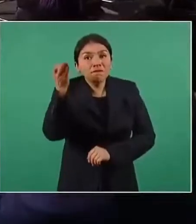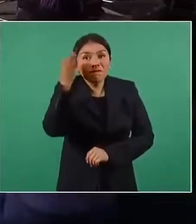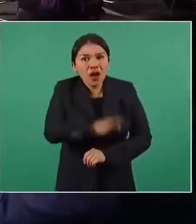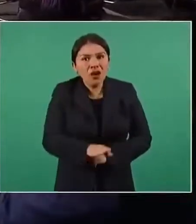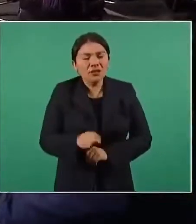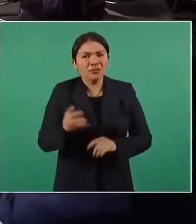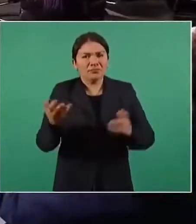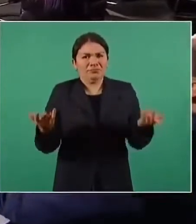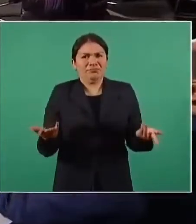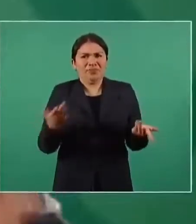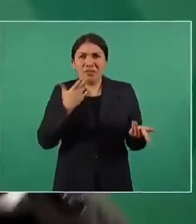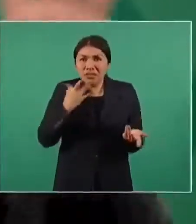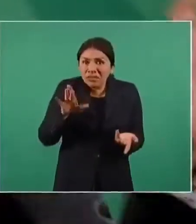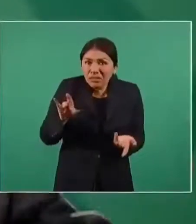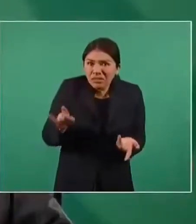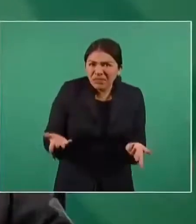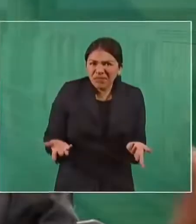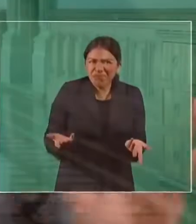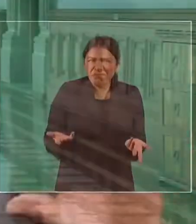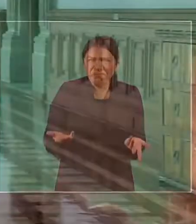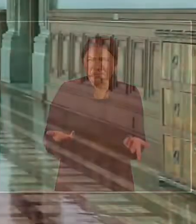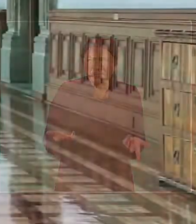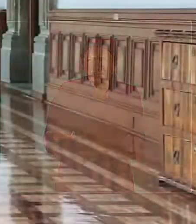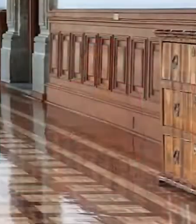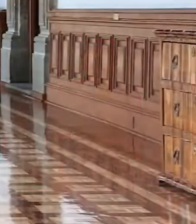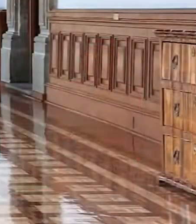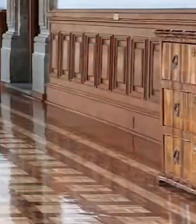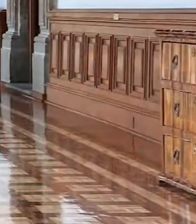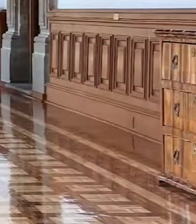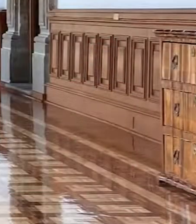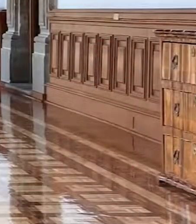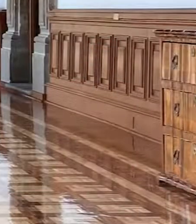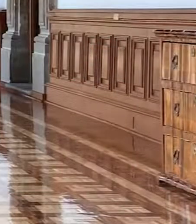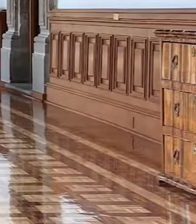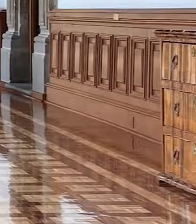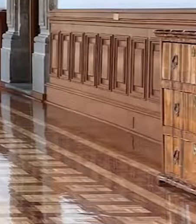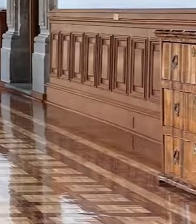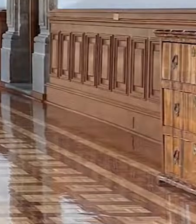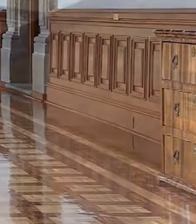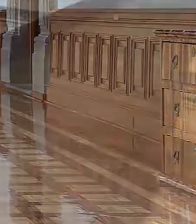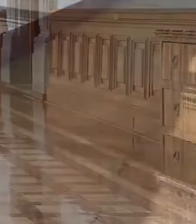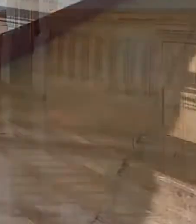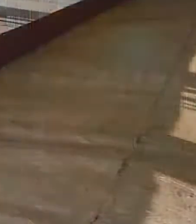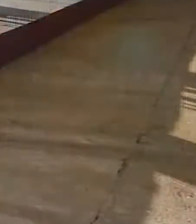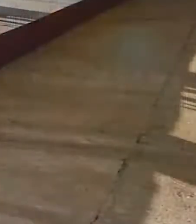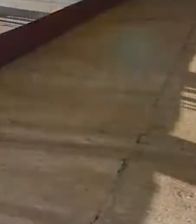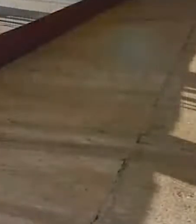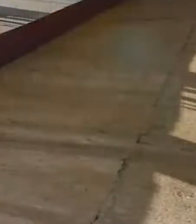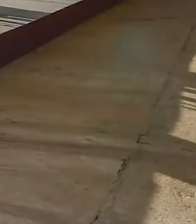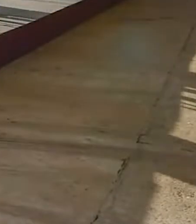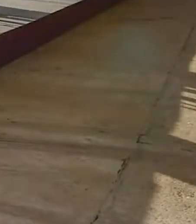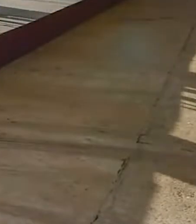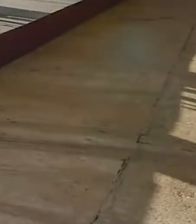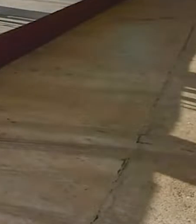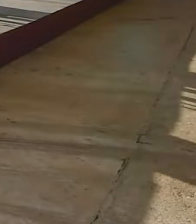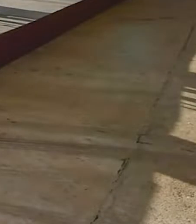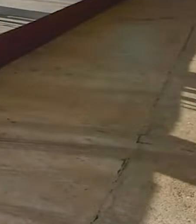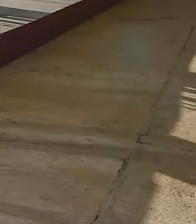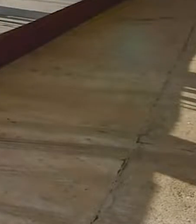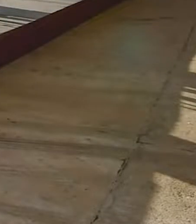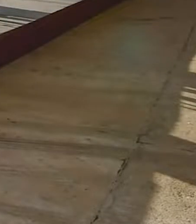Los franceses lo hicieron con fraternidad, libertad, igualdad y bueno,